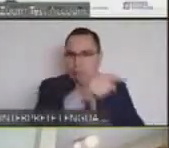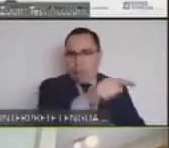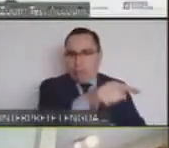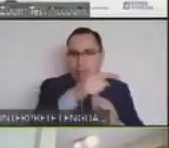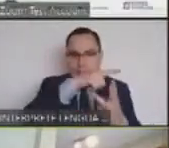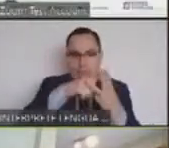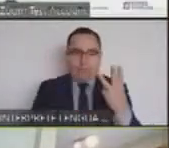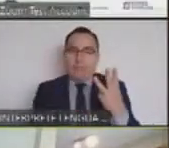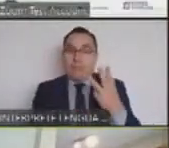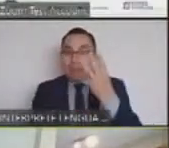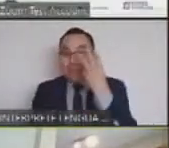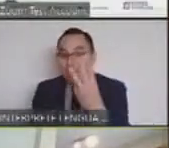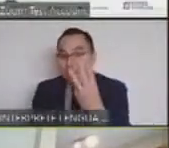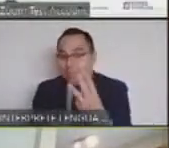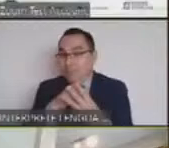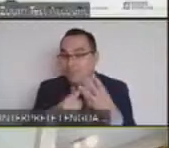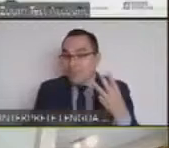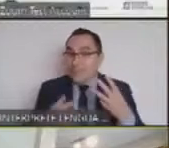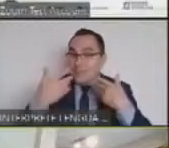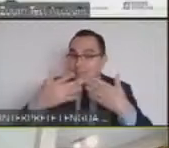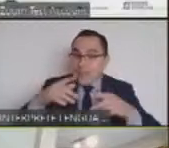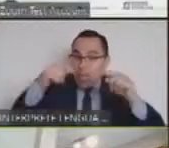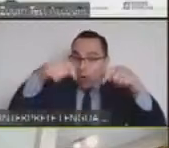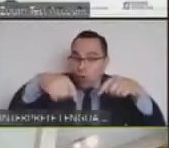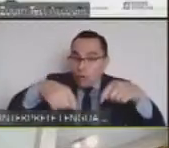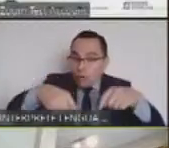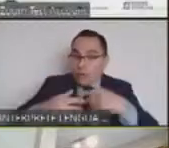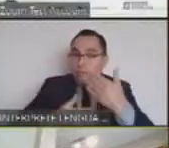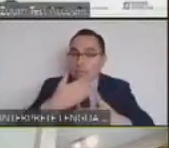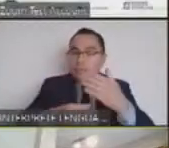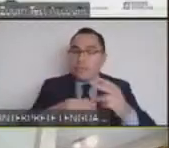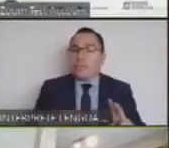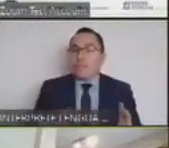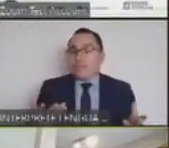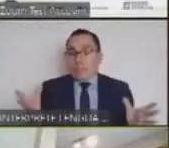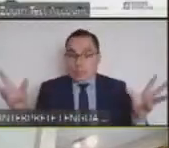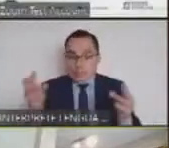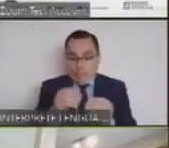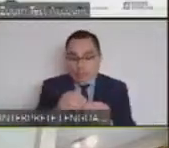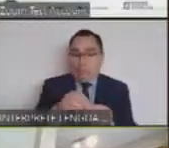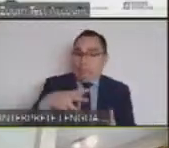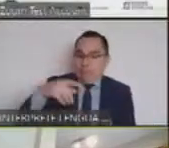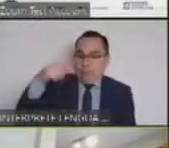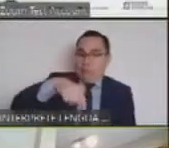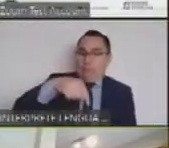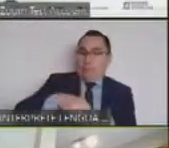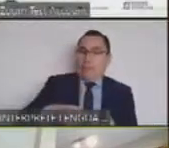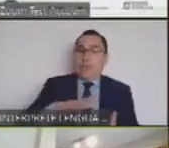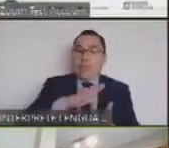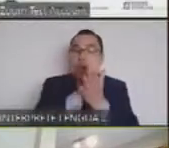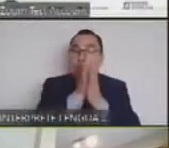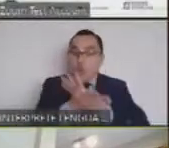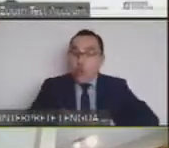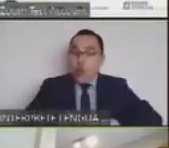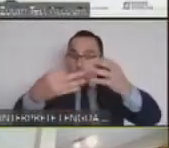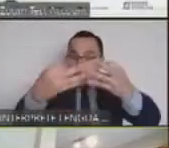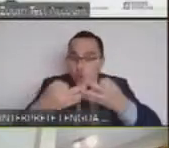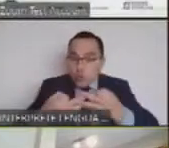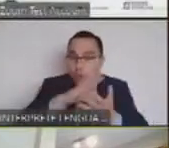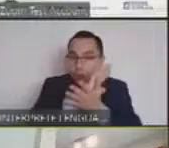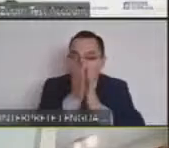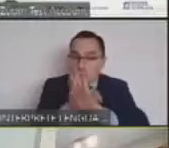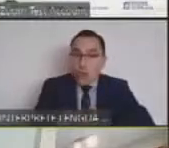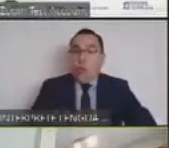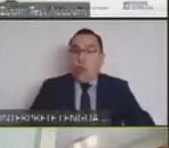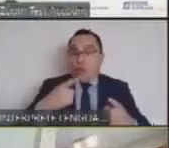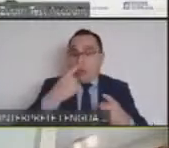acciones, puede indicarse que actualmente, a modo de síntesis, la totalidad de los cargos titulares